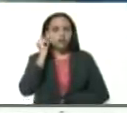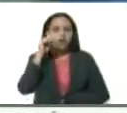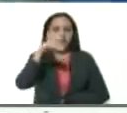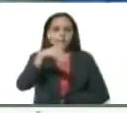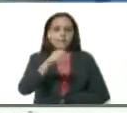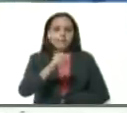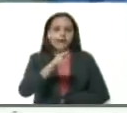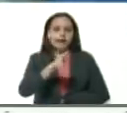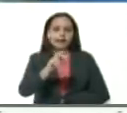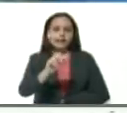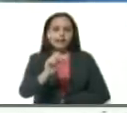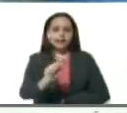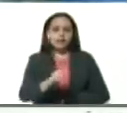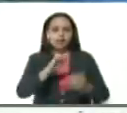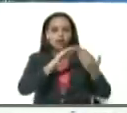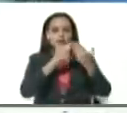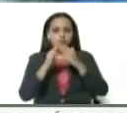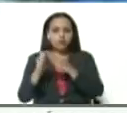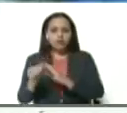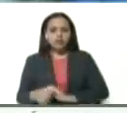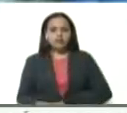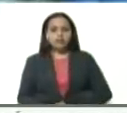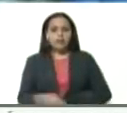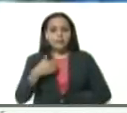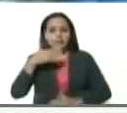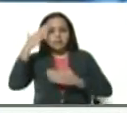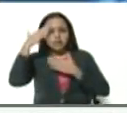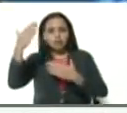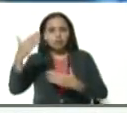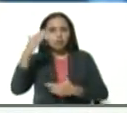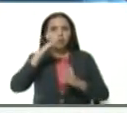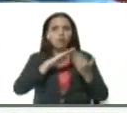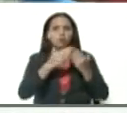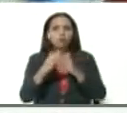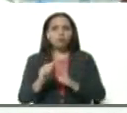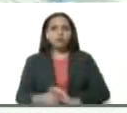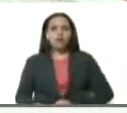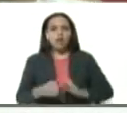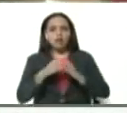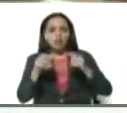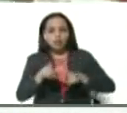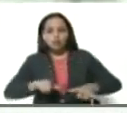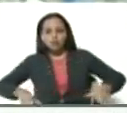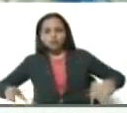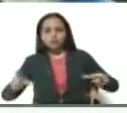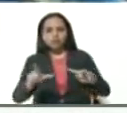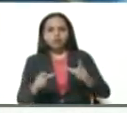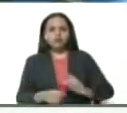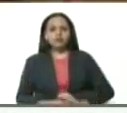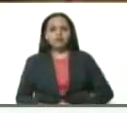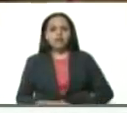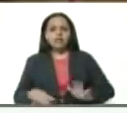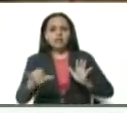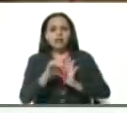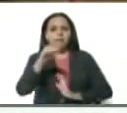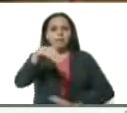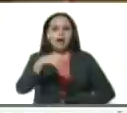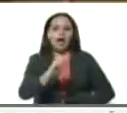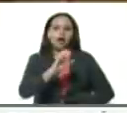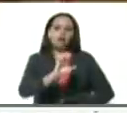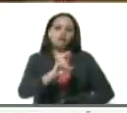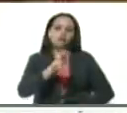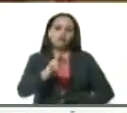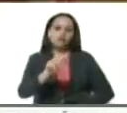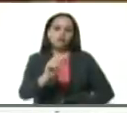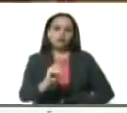Marta de la comuna de Guaycamacuto. Bueno, mi saludo a la comuna de todo ese sector y de todo el sector Macuto, a los consejos comunales y